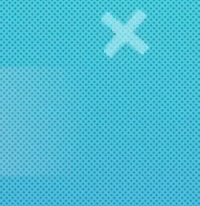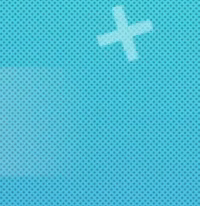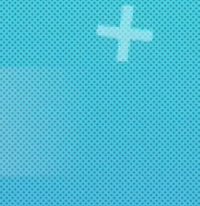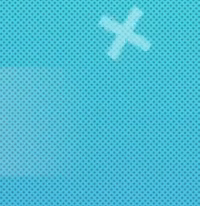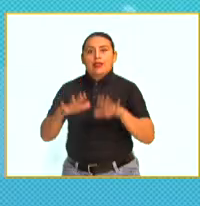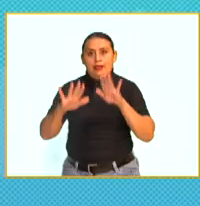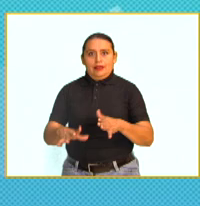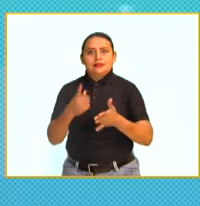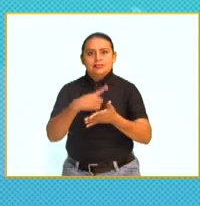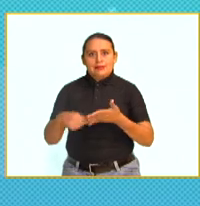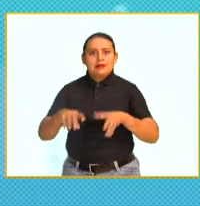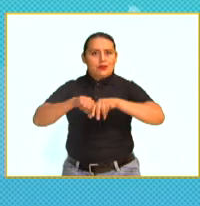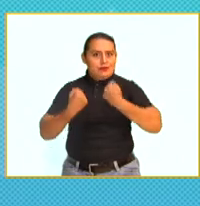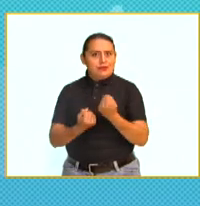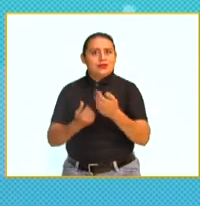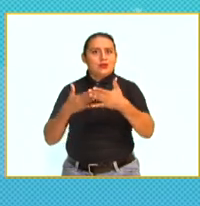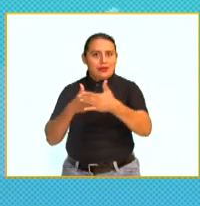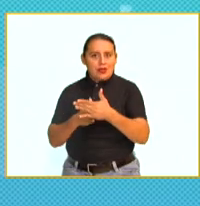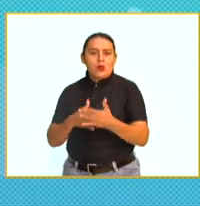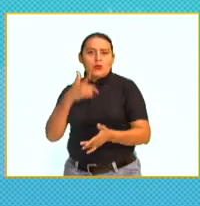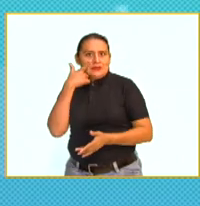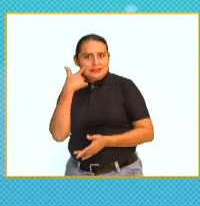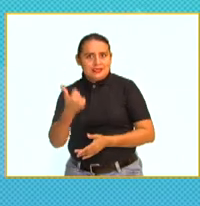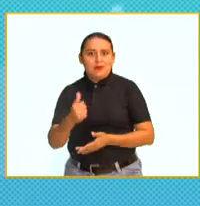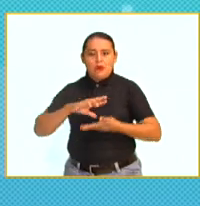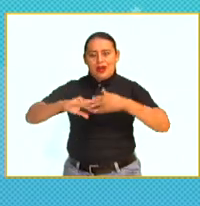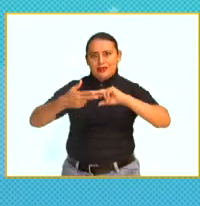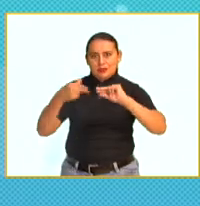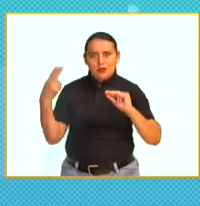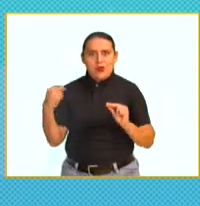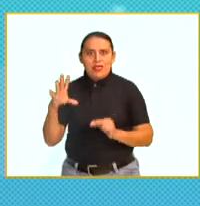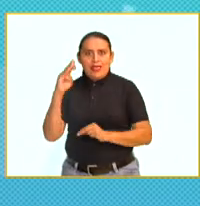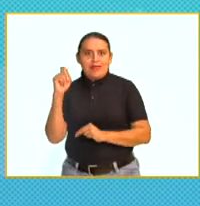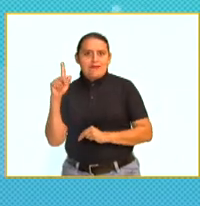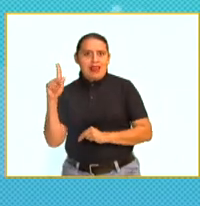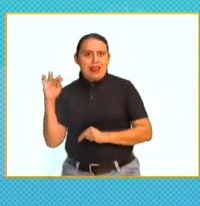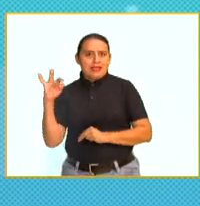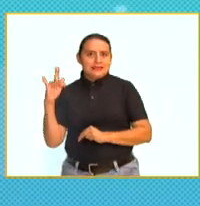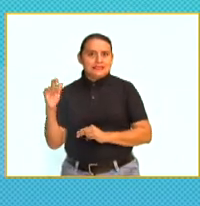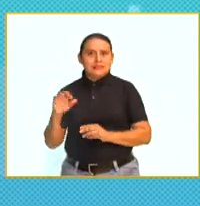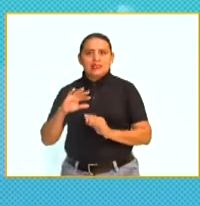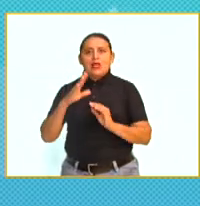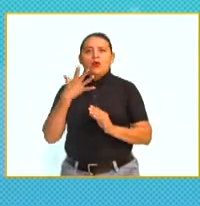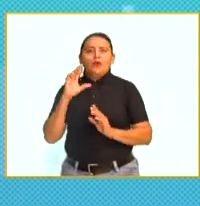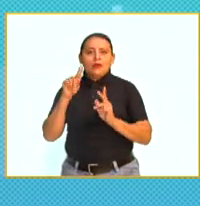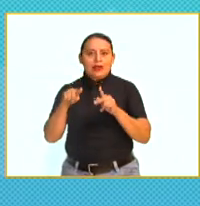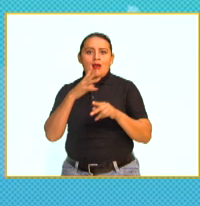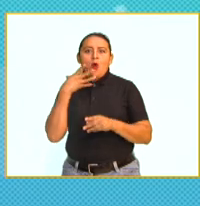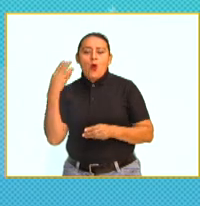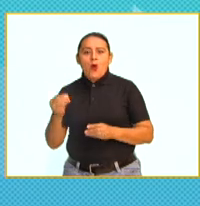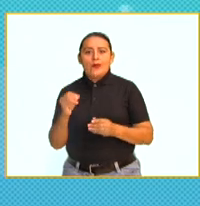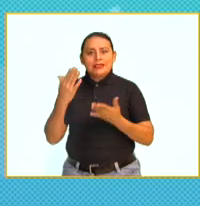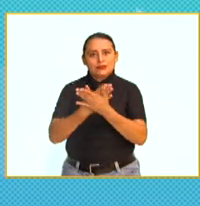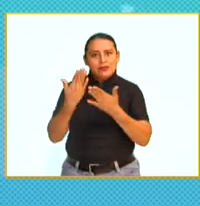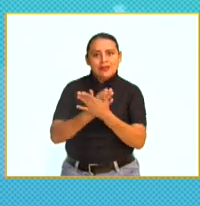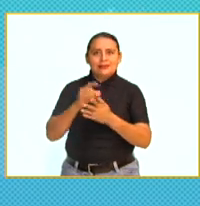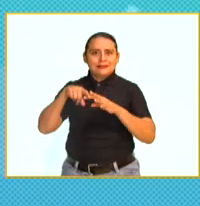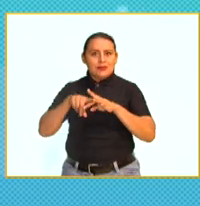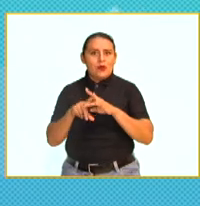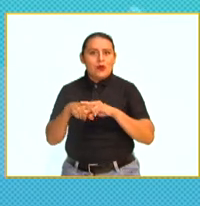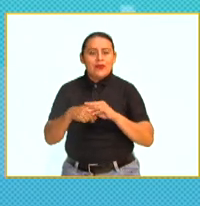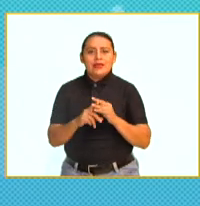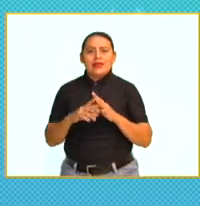Esta semana en Rompiendo Barreras conoceremos la historia de Belkin Carballo, un estudiante de psicología